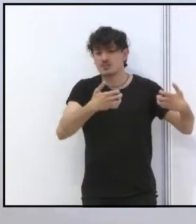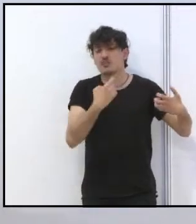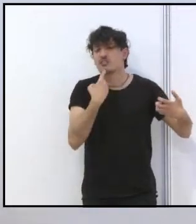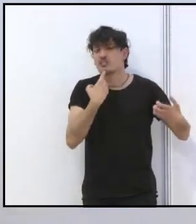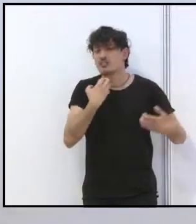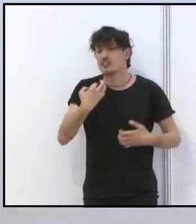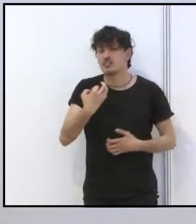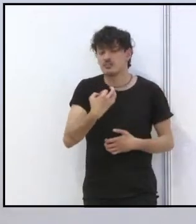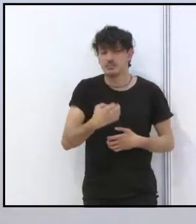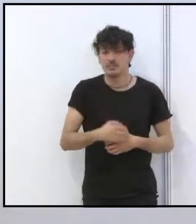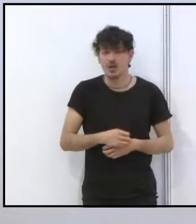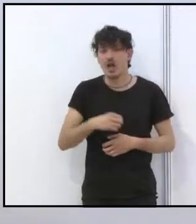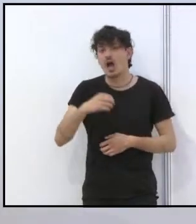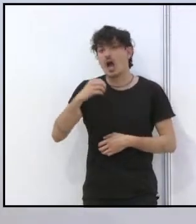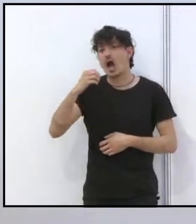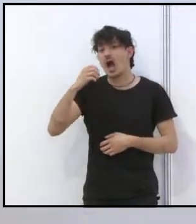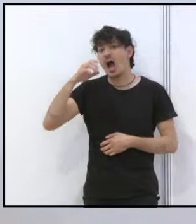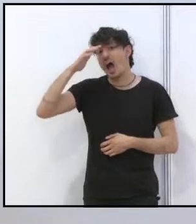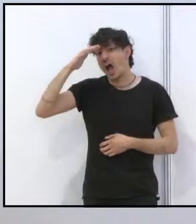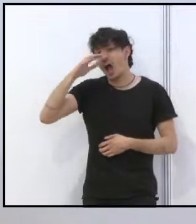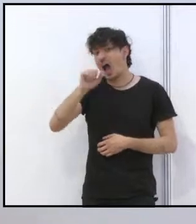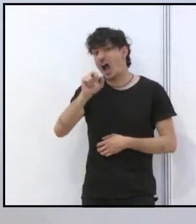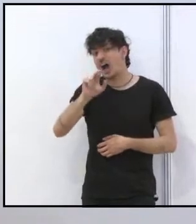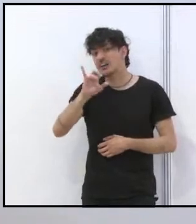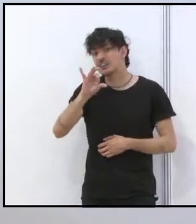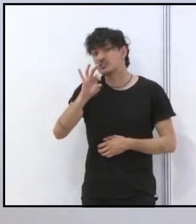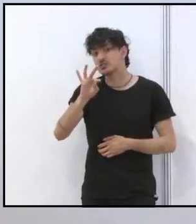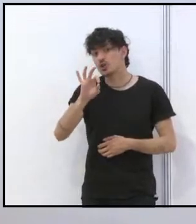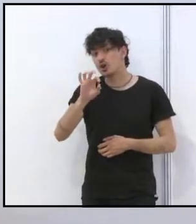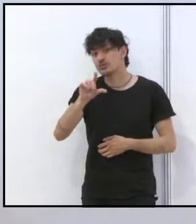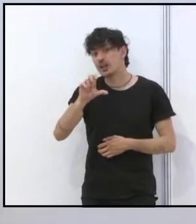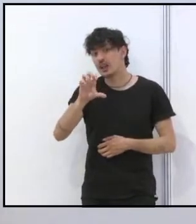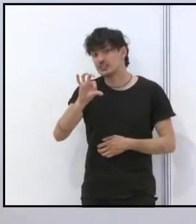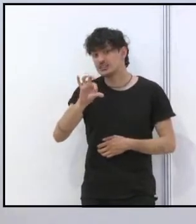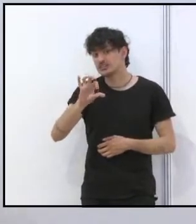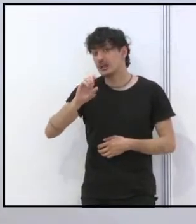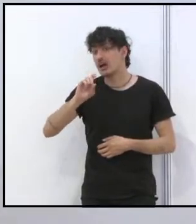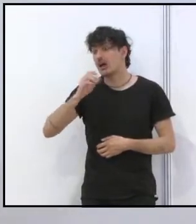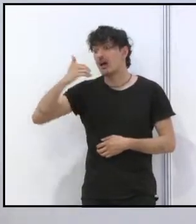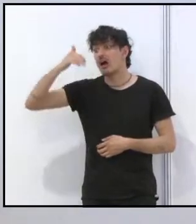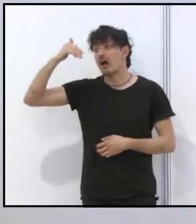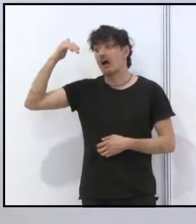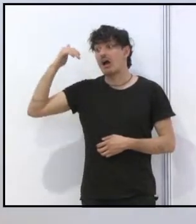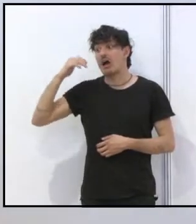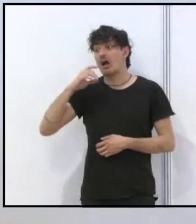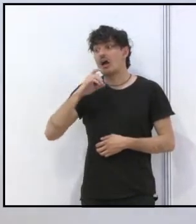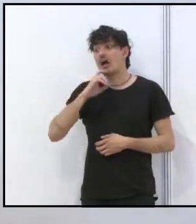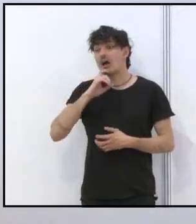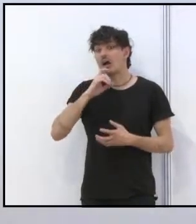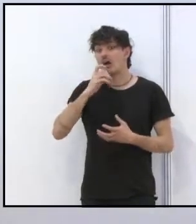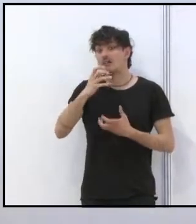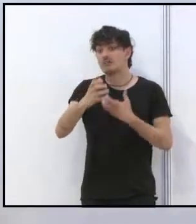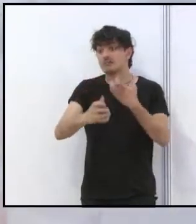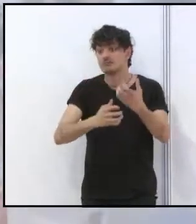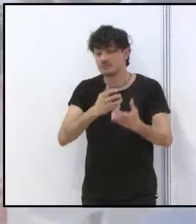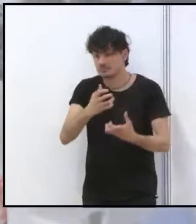si Aristóteles hubiera guisado, mucho mejor hubiera pensado. Con vosotros, Valeria Correa Fiz.